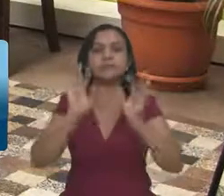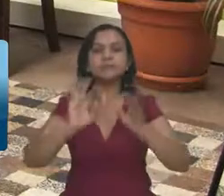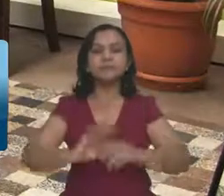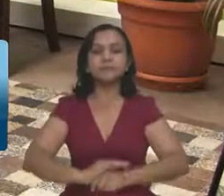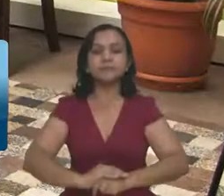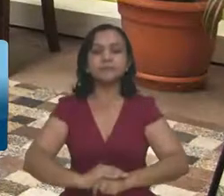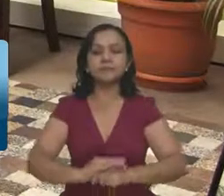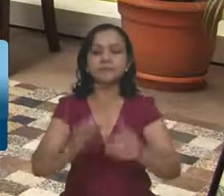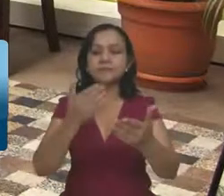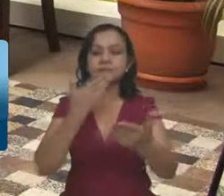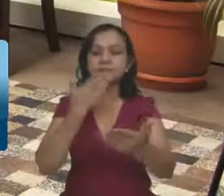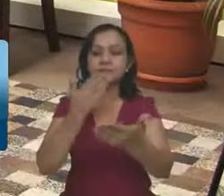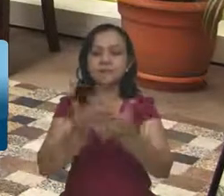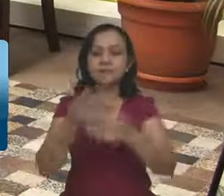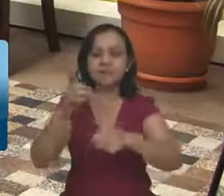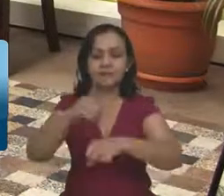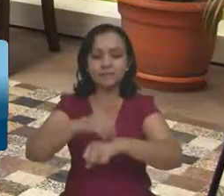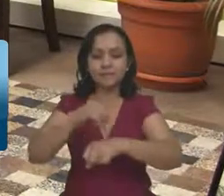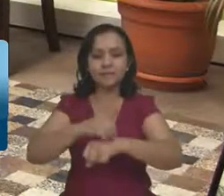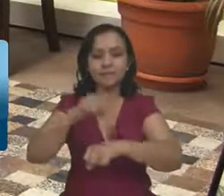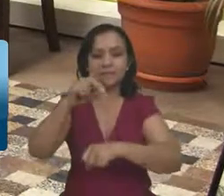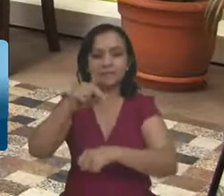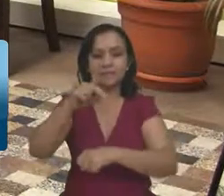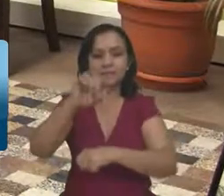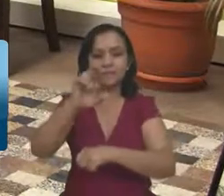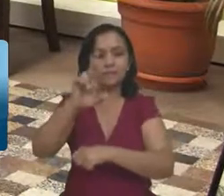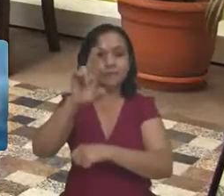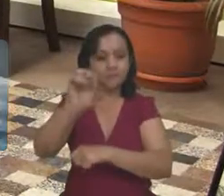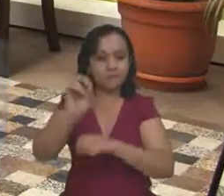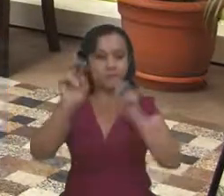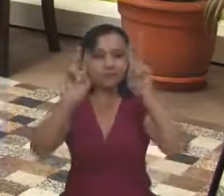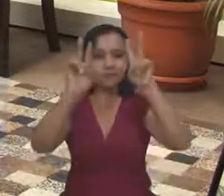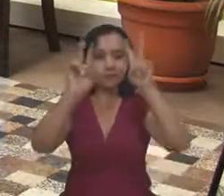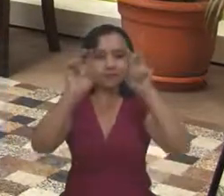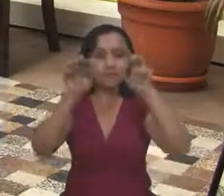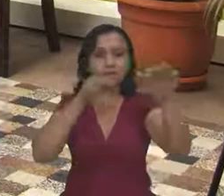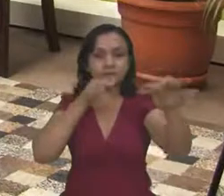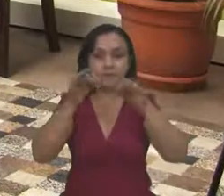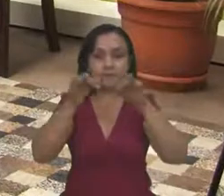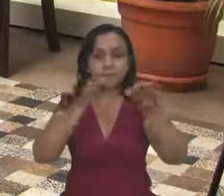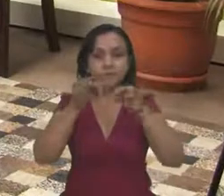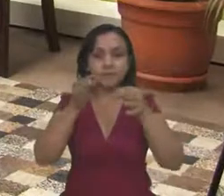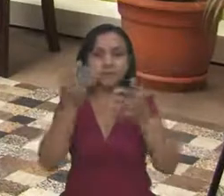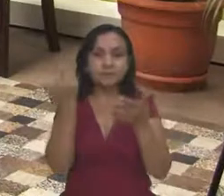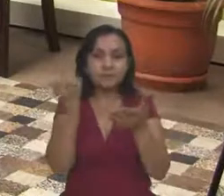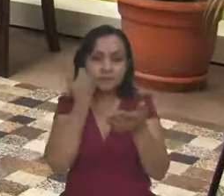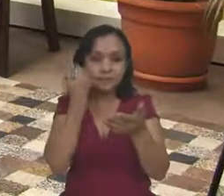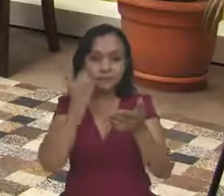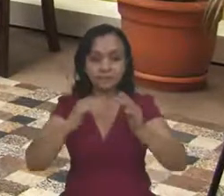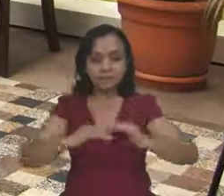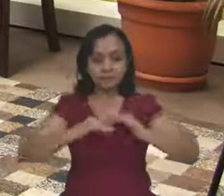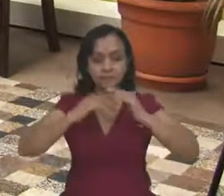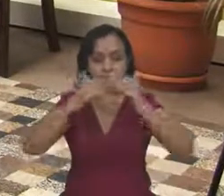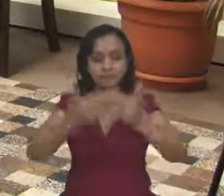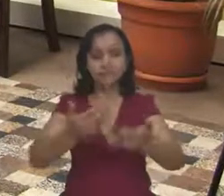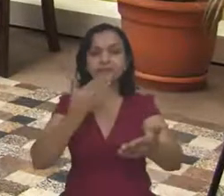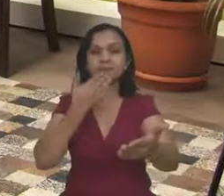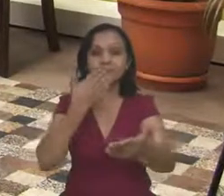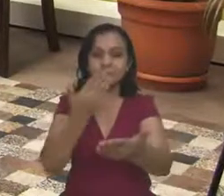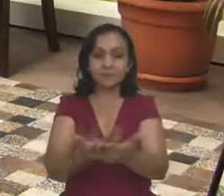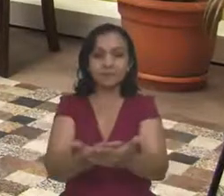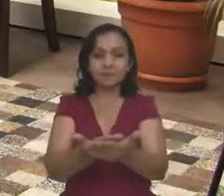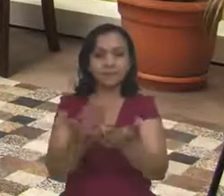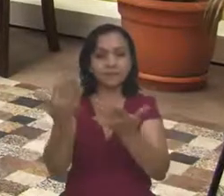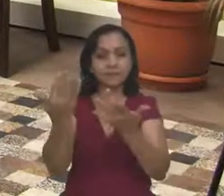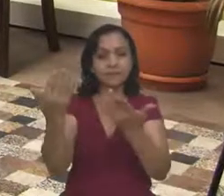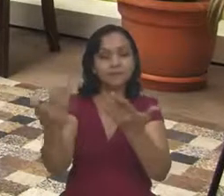Le agradecemos, doctor Piero Reyes, por su valioso conocimiento sobre este tema de las neuropatías periféricas durante el embarazo. Gracias. Le